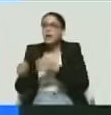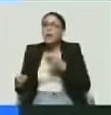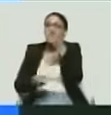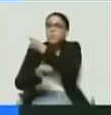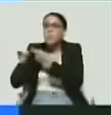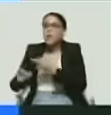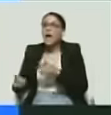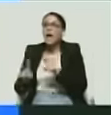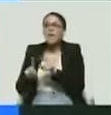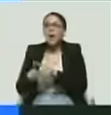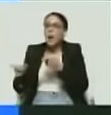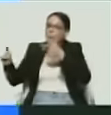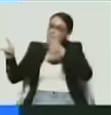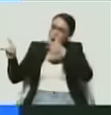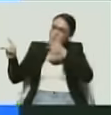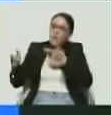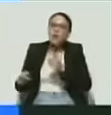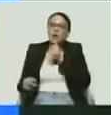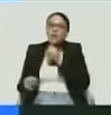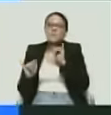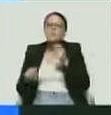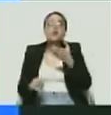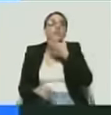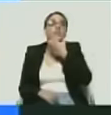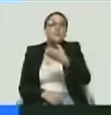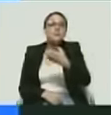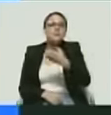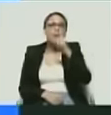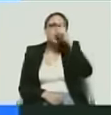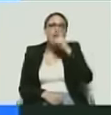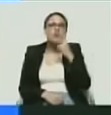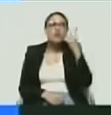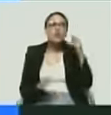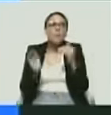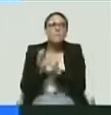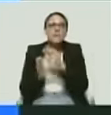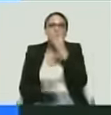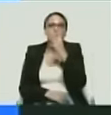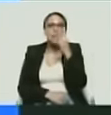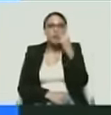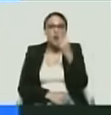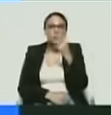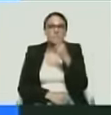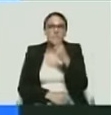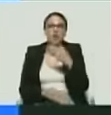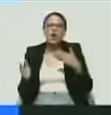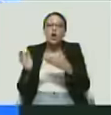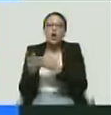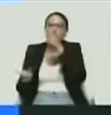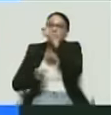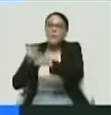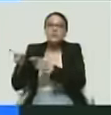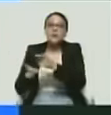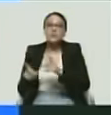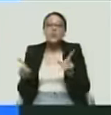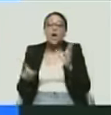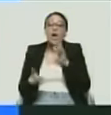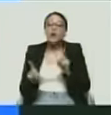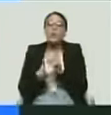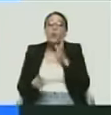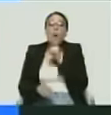que disparó en diciembre del año 2002 contra personas indefensas en la